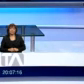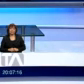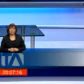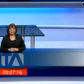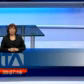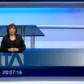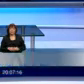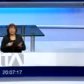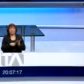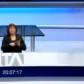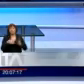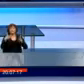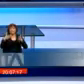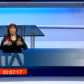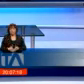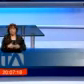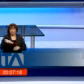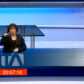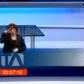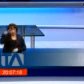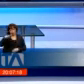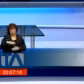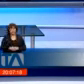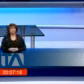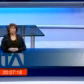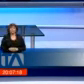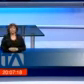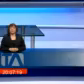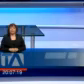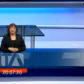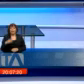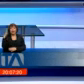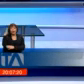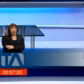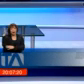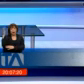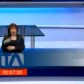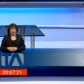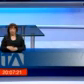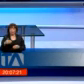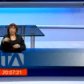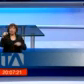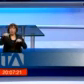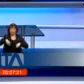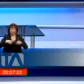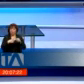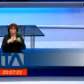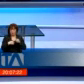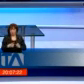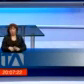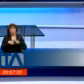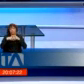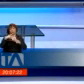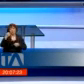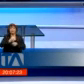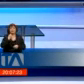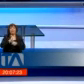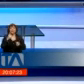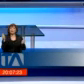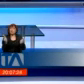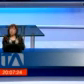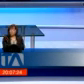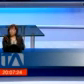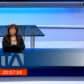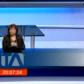La ministra del Interior, María Paula Romo, y el alcalde electo de Quito, Jorge Yunda, inician trabajos en conjunto para encontrar